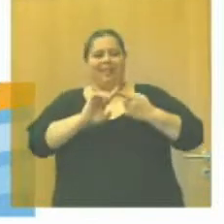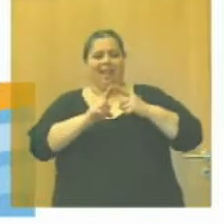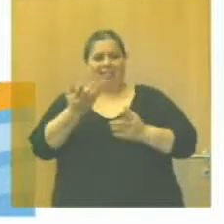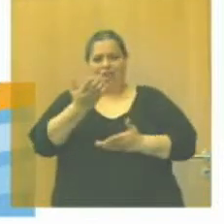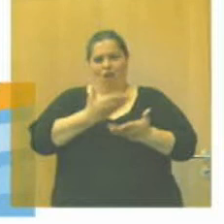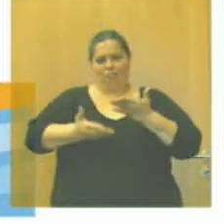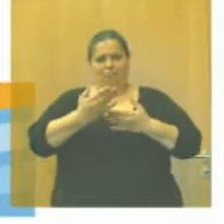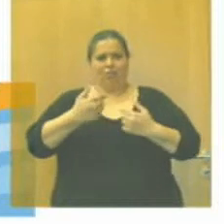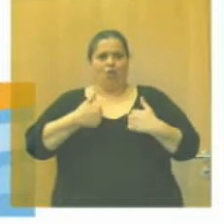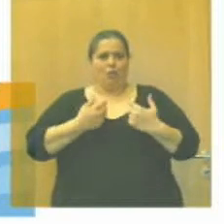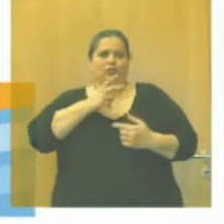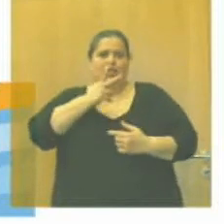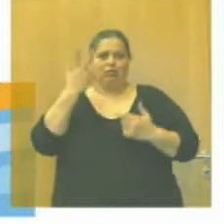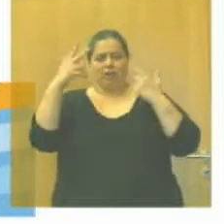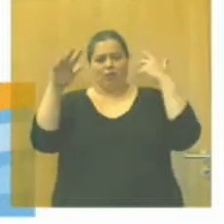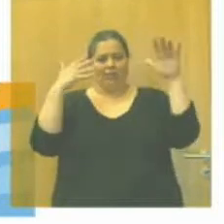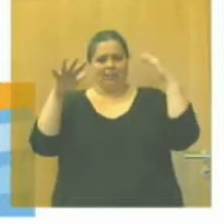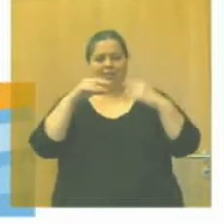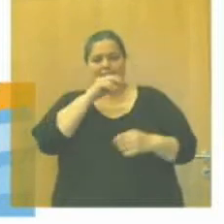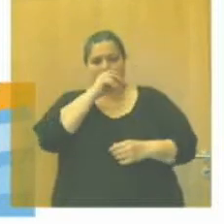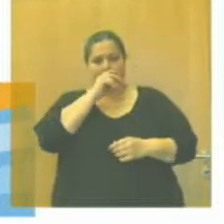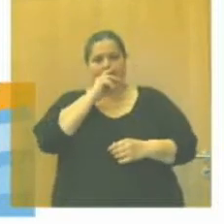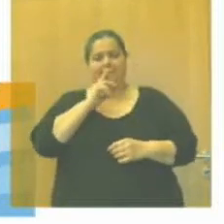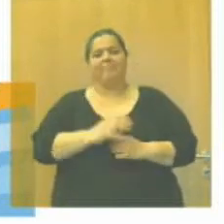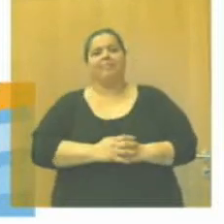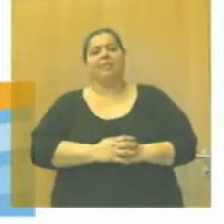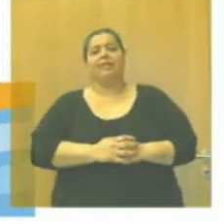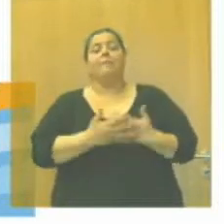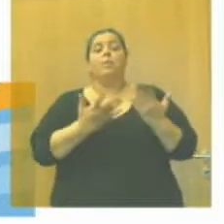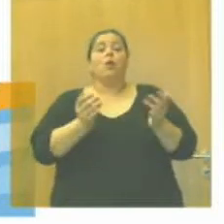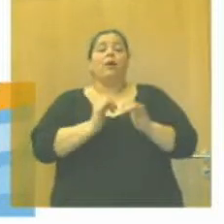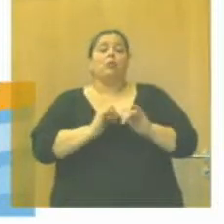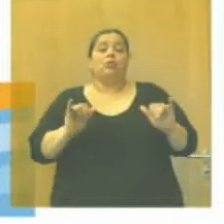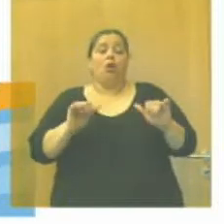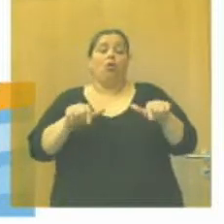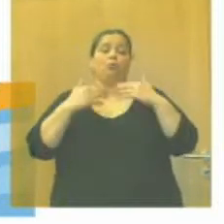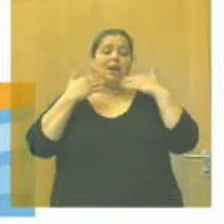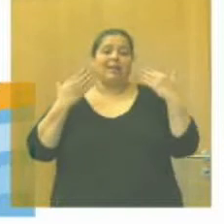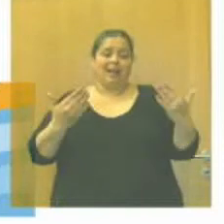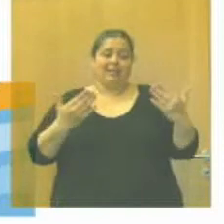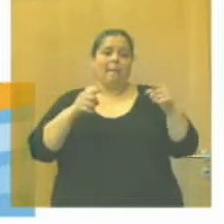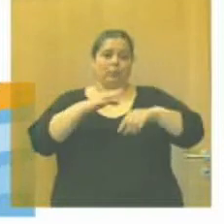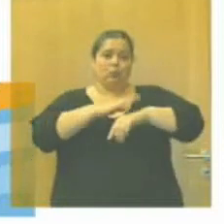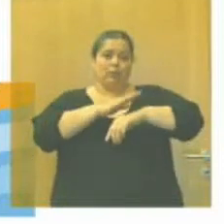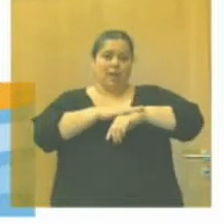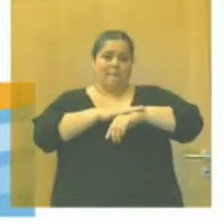nuestros adolescentes. Y eso es todo. Muchas gracias por su tiempo y atención.